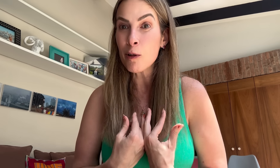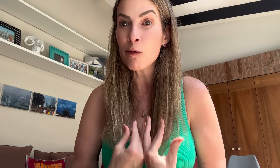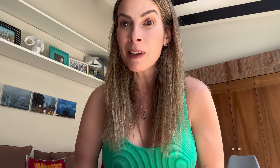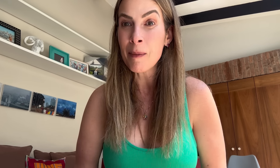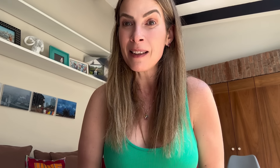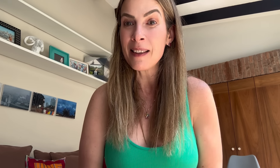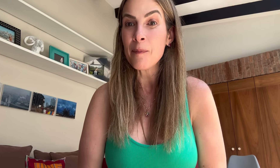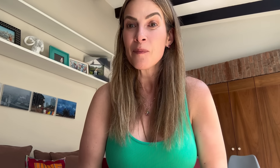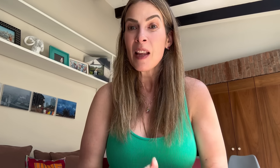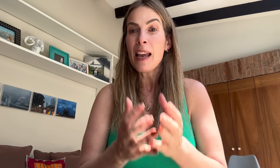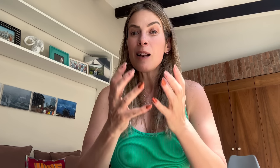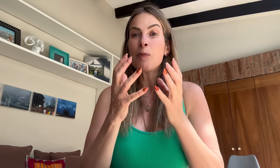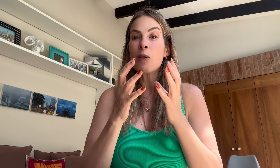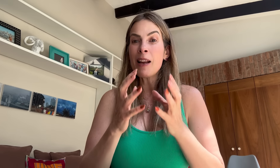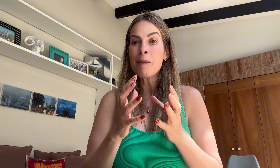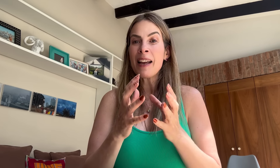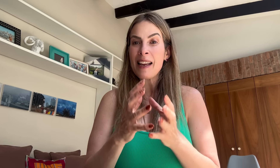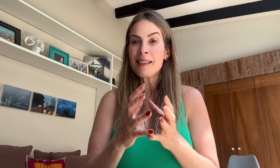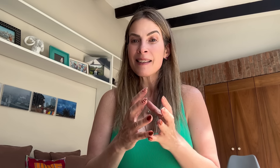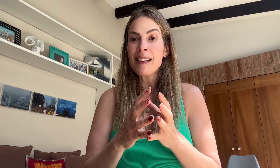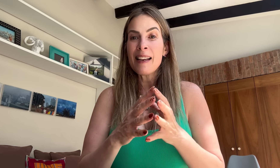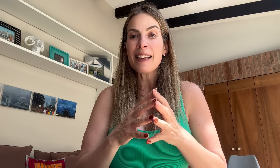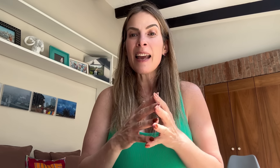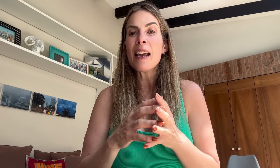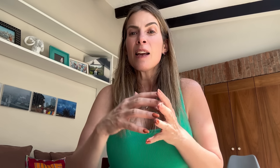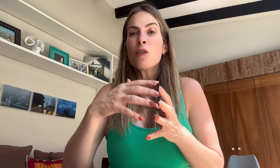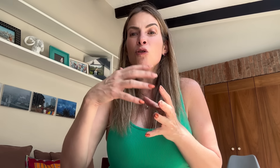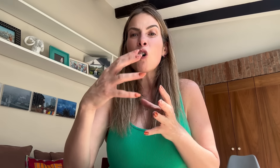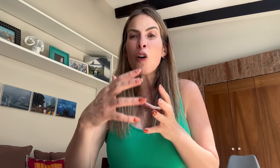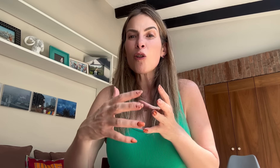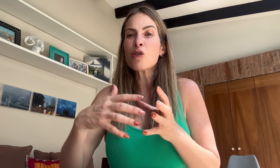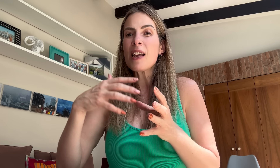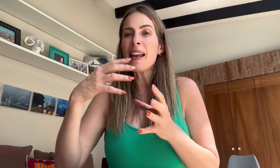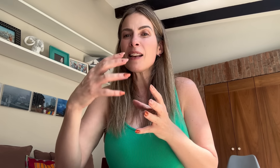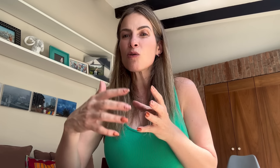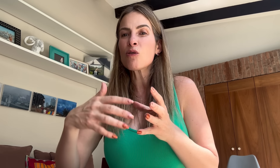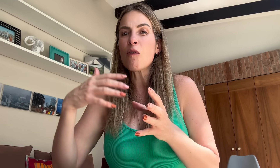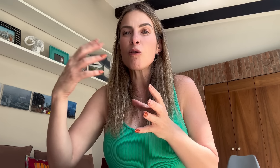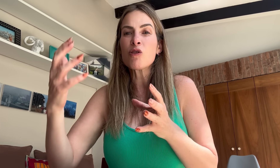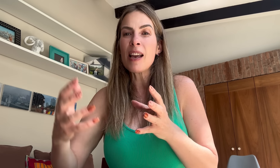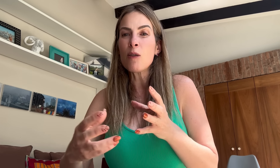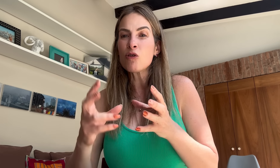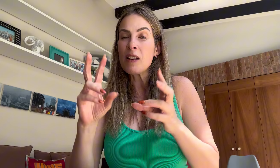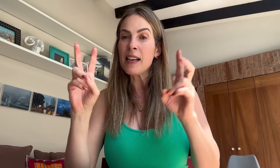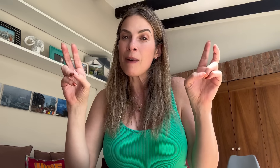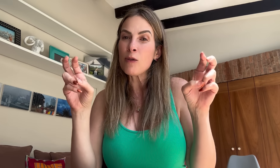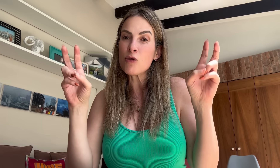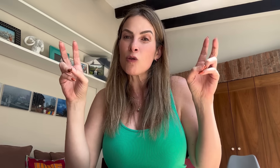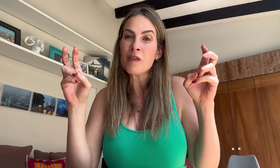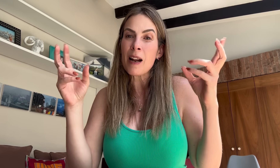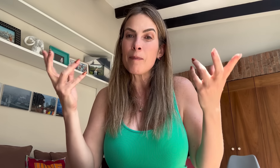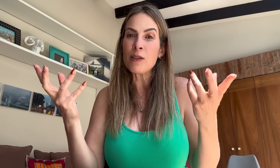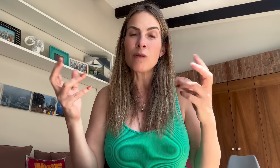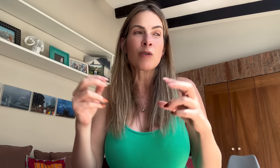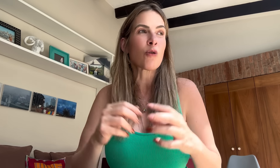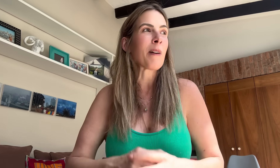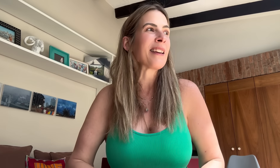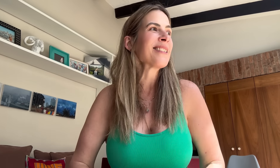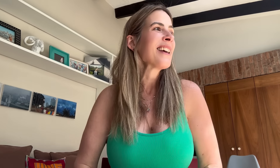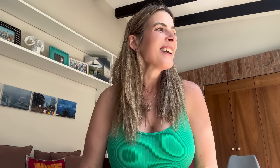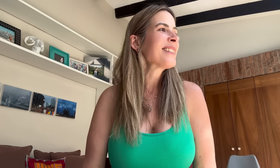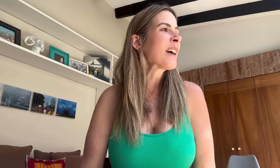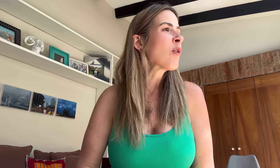creo profundamente. El problema es que todos esos voceros llamados contrapeso en